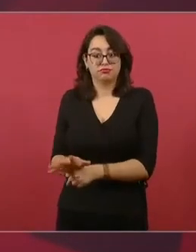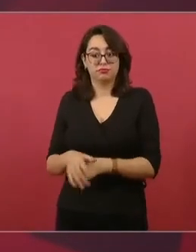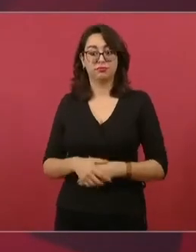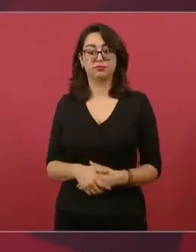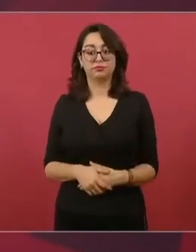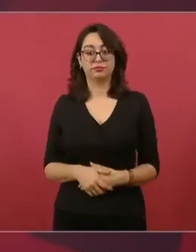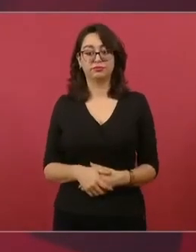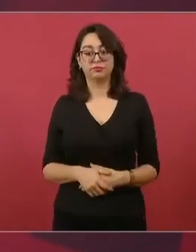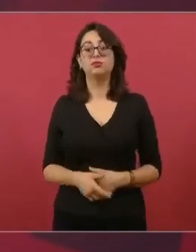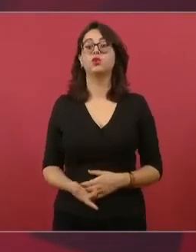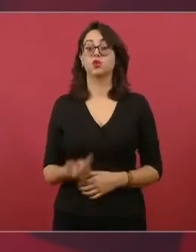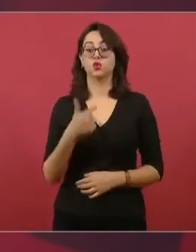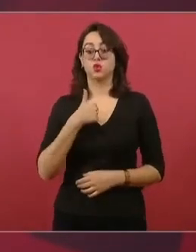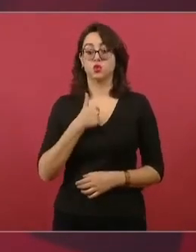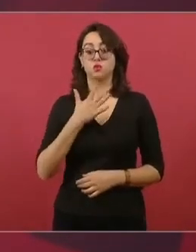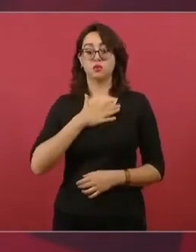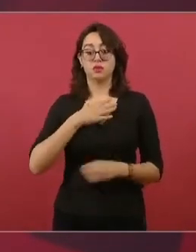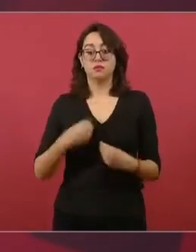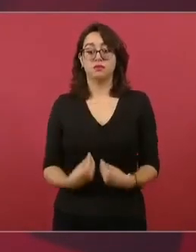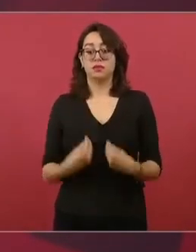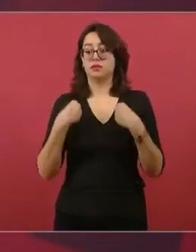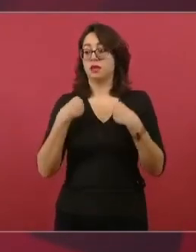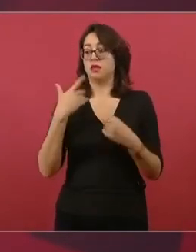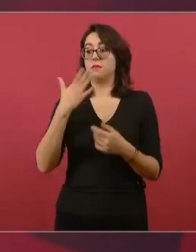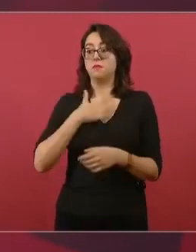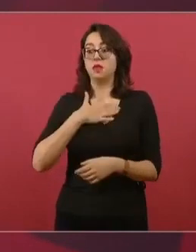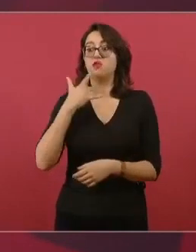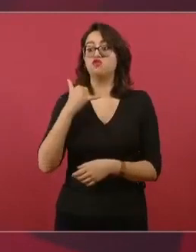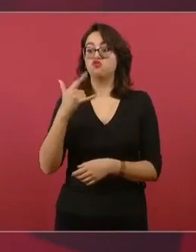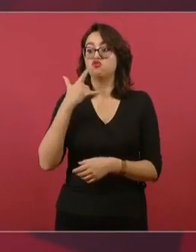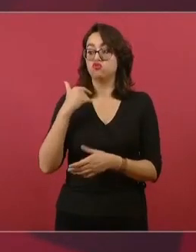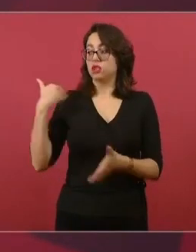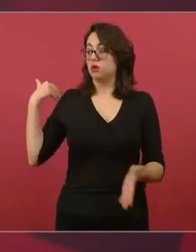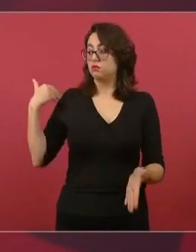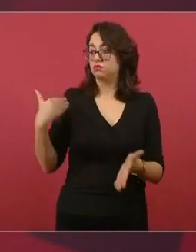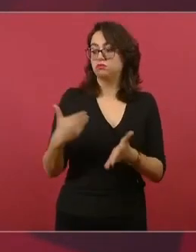En momentos difíciles.